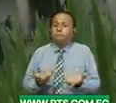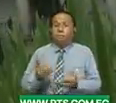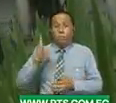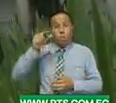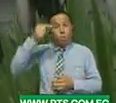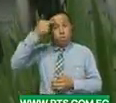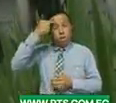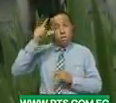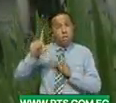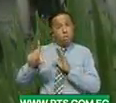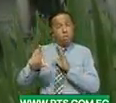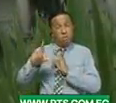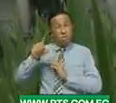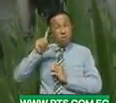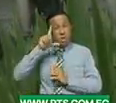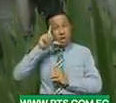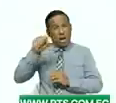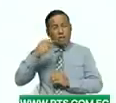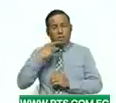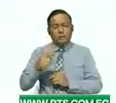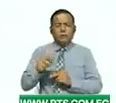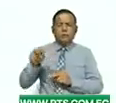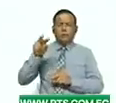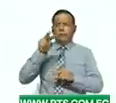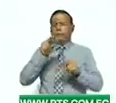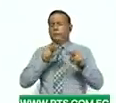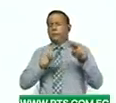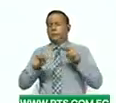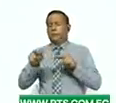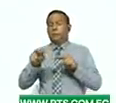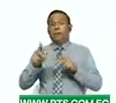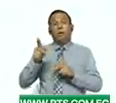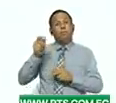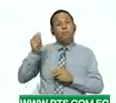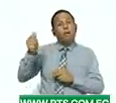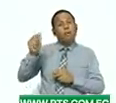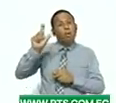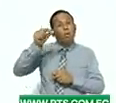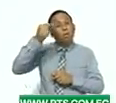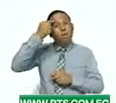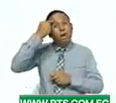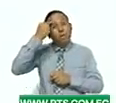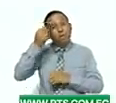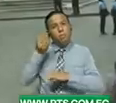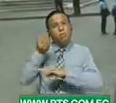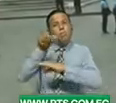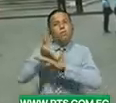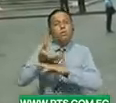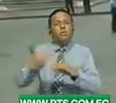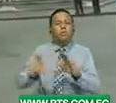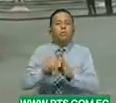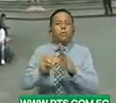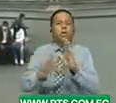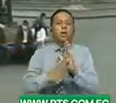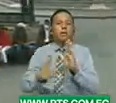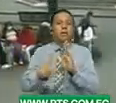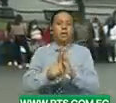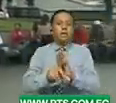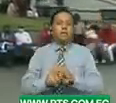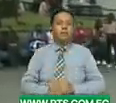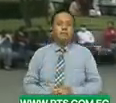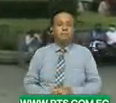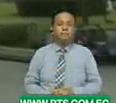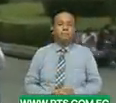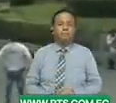de Guillermo Lasso se pinta complejo, pues fue el Ejecutivo el que propuso esta ley, informó Valeria Navarro.